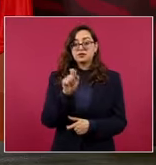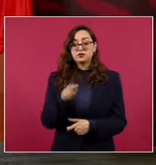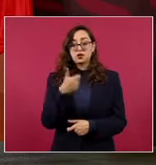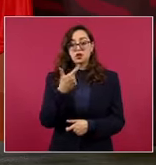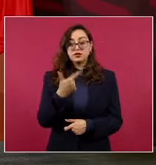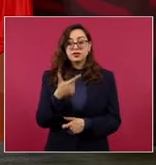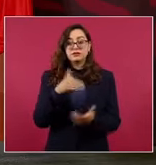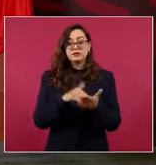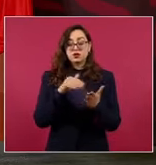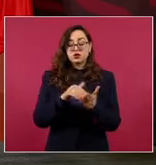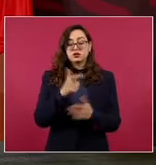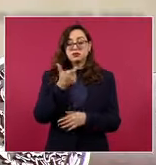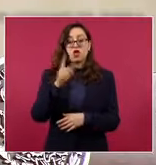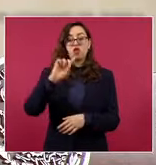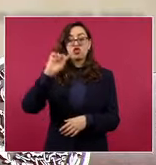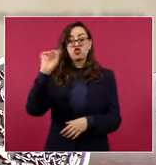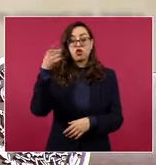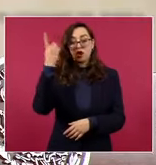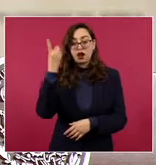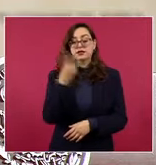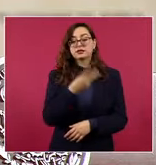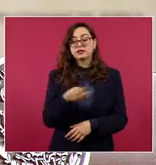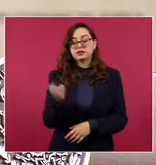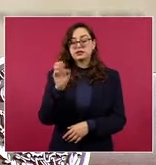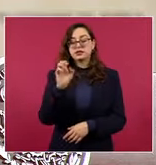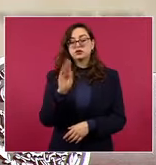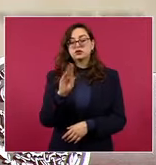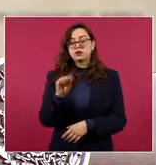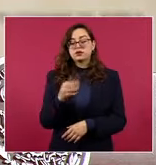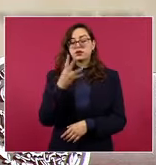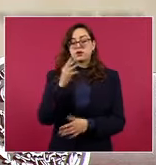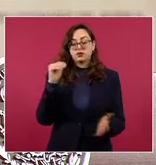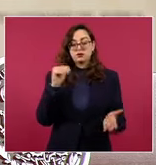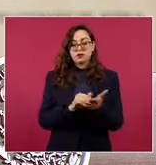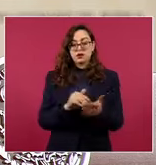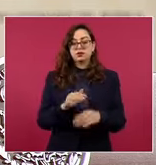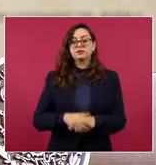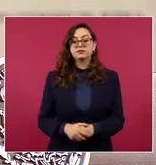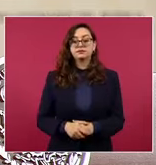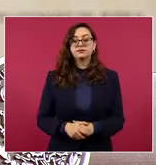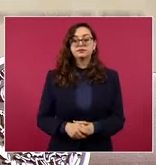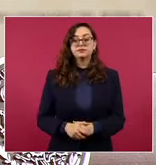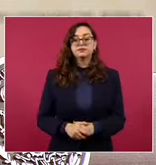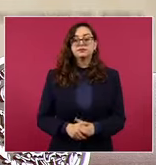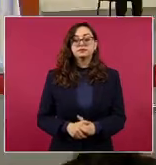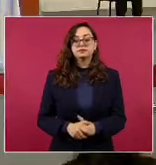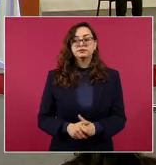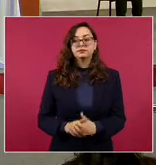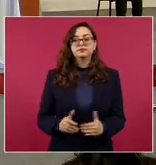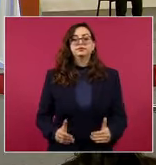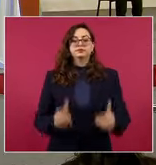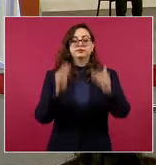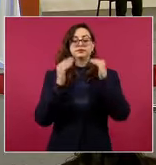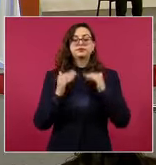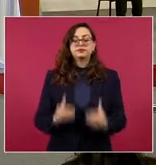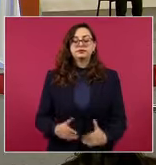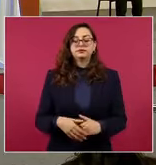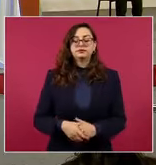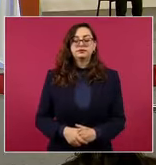pesos y dólares 394 mil. La que sigue, por favor. En lo que se refiere al